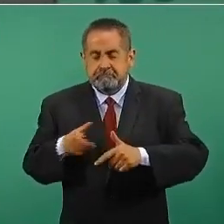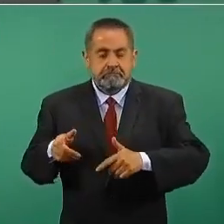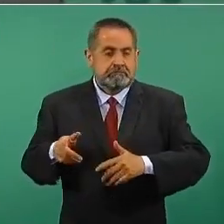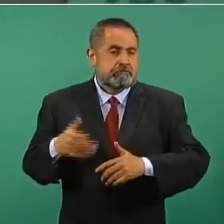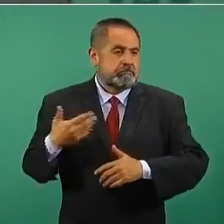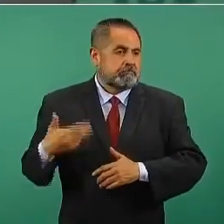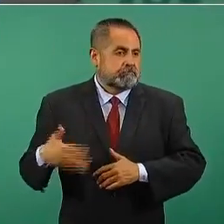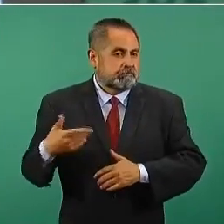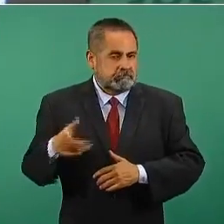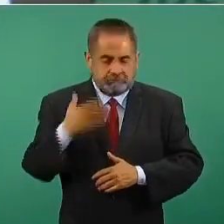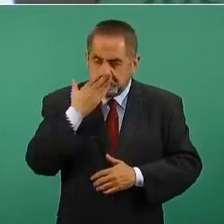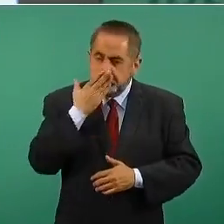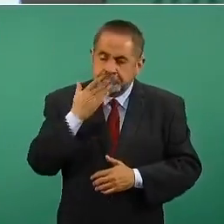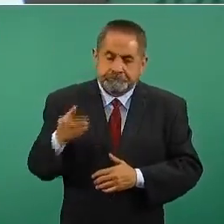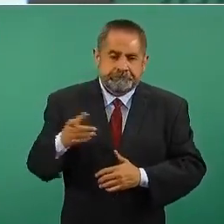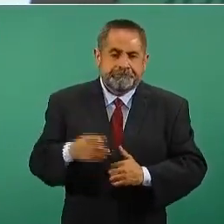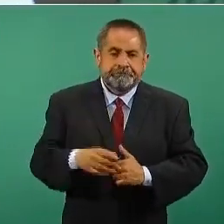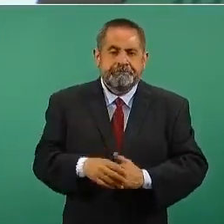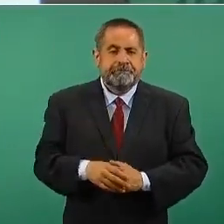la agresividad,